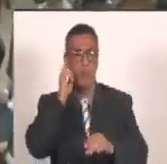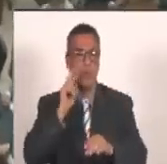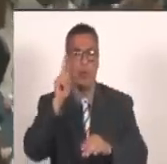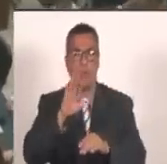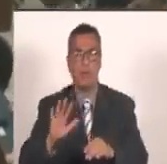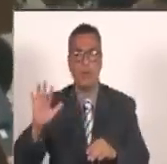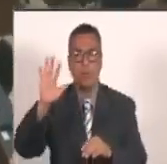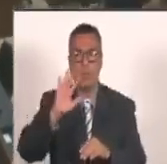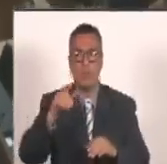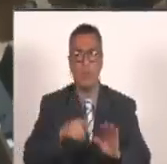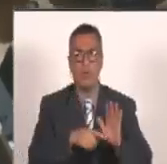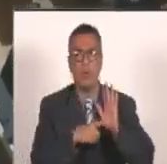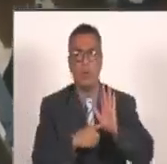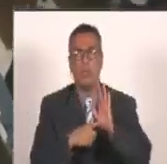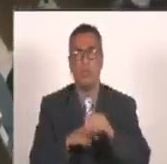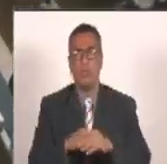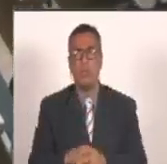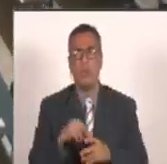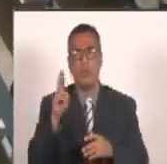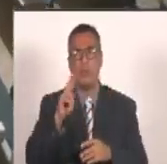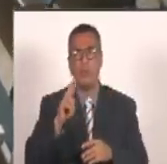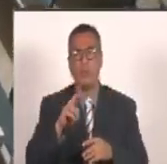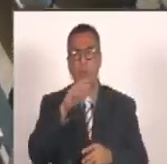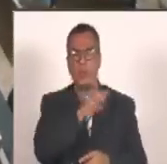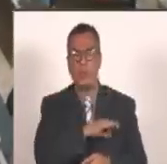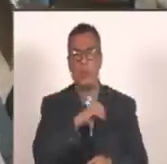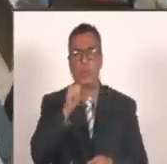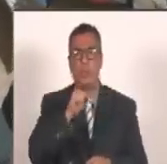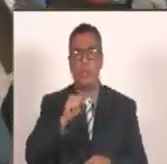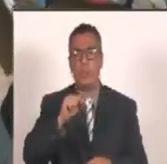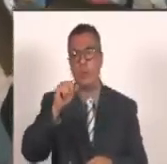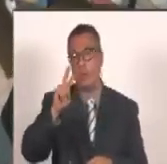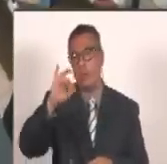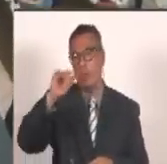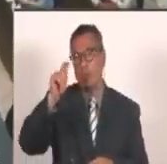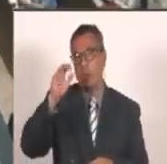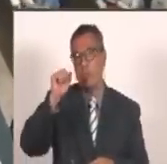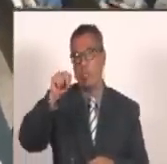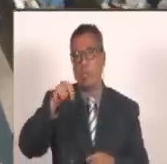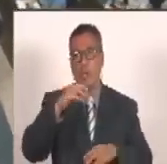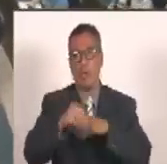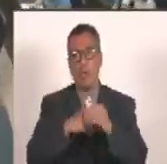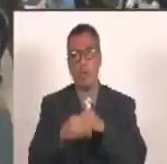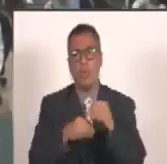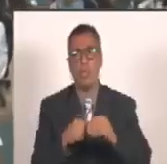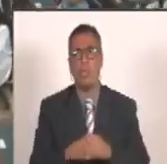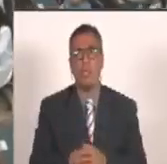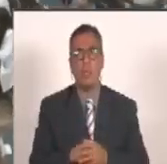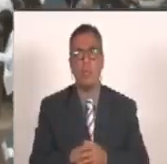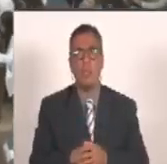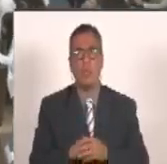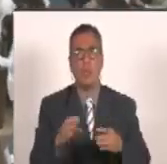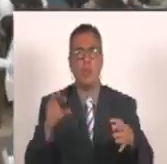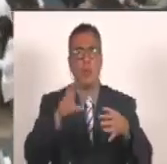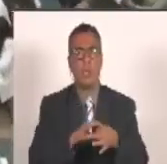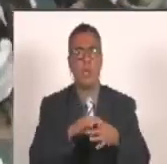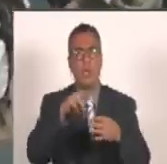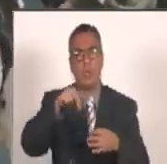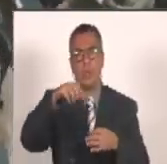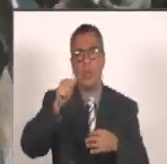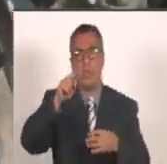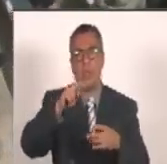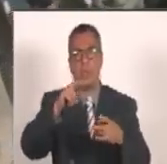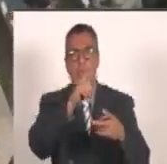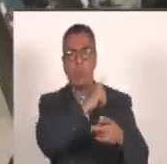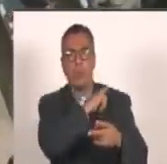República Bolivariana de Venezuela ante la República Socialista de Vietnam, concurrente ante la República de la Unión de Myanmar, el